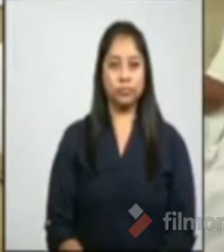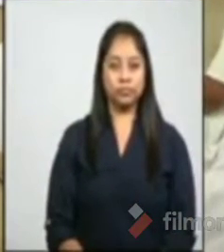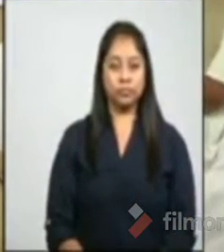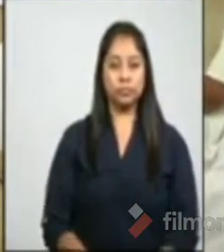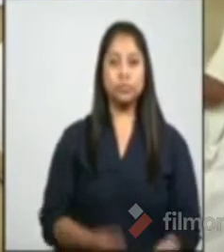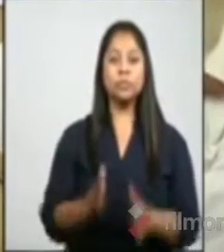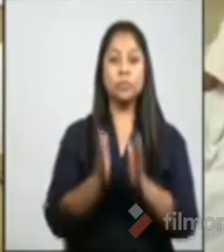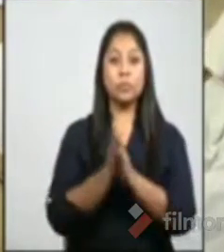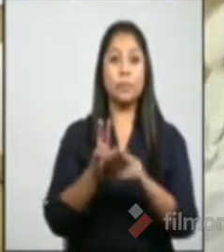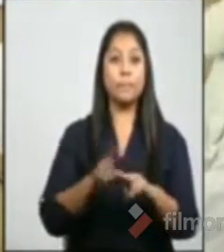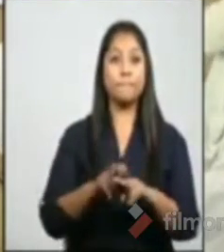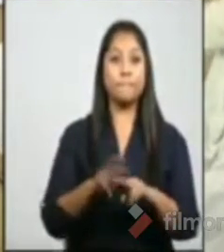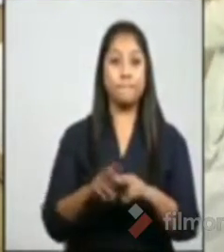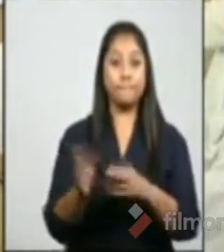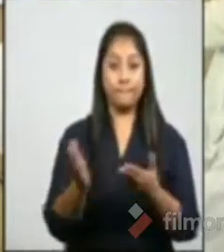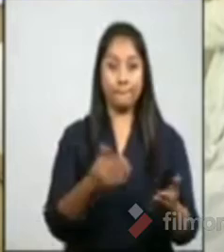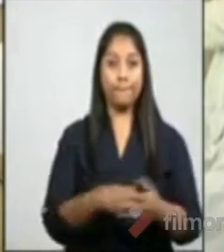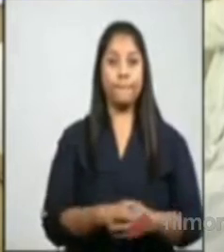Pueden sentarse, por favor.